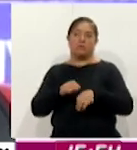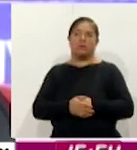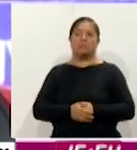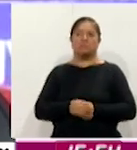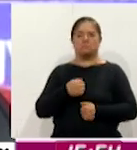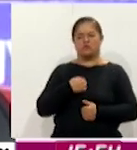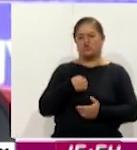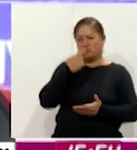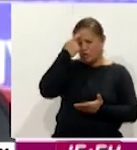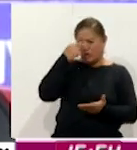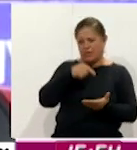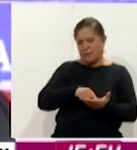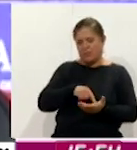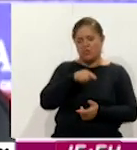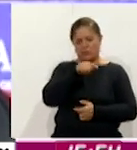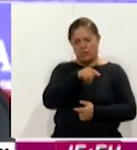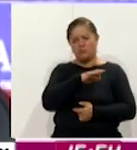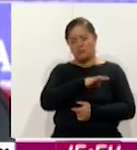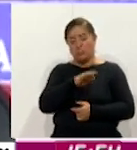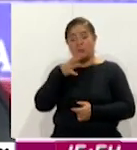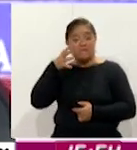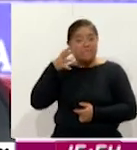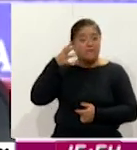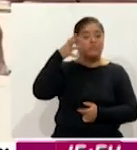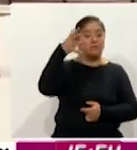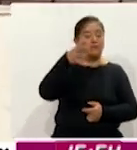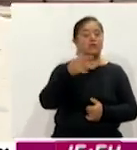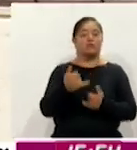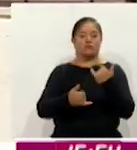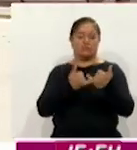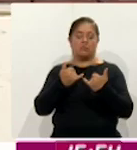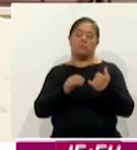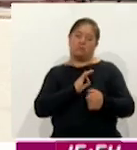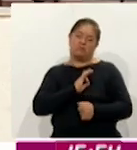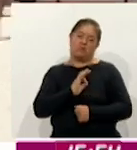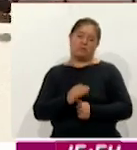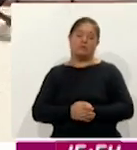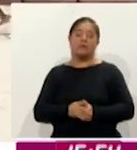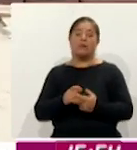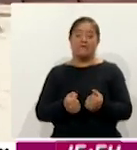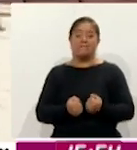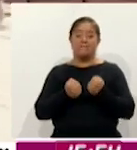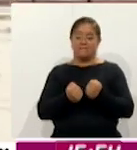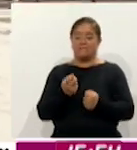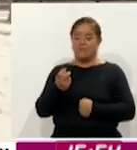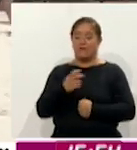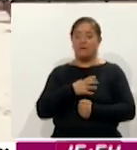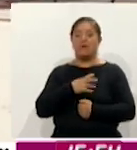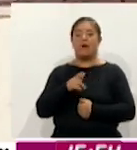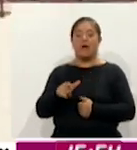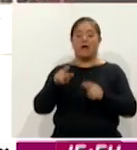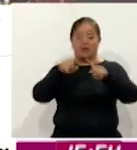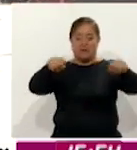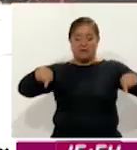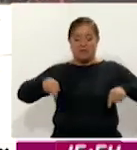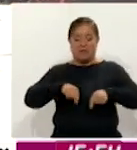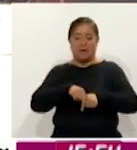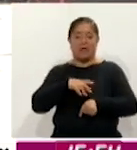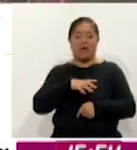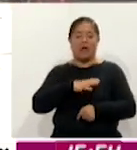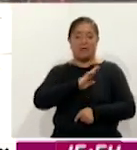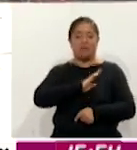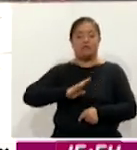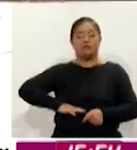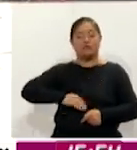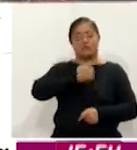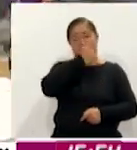que de ahí pueden venir futuros jugadores. Para ello, la fortaleza que tendrán serán las canchas que han sido habilitadas en los municipios